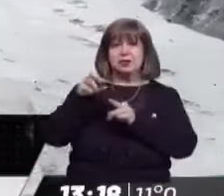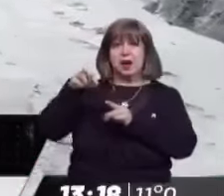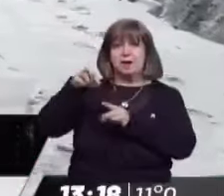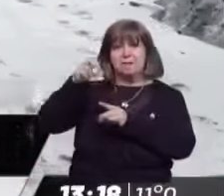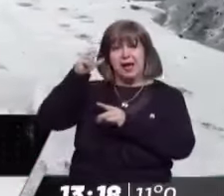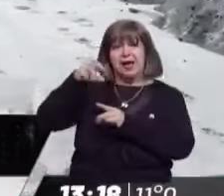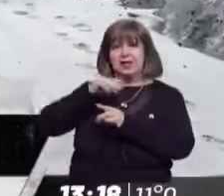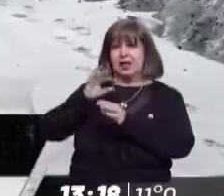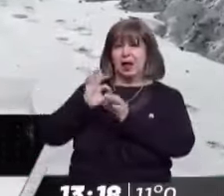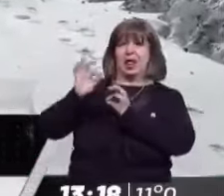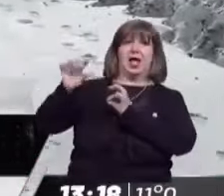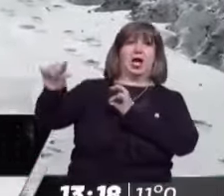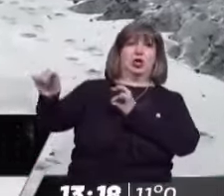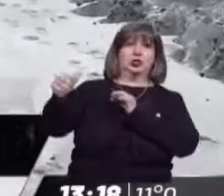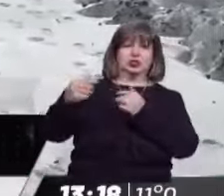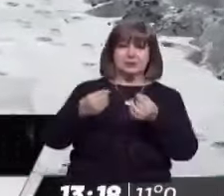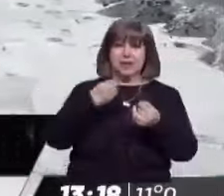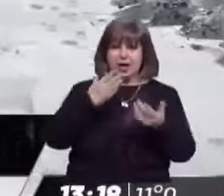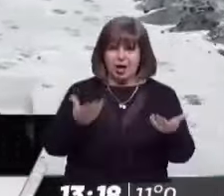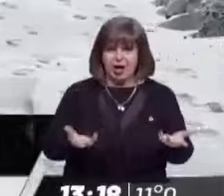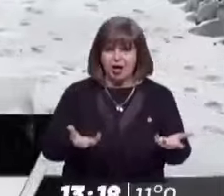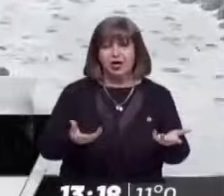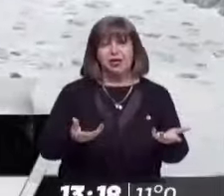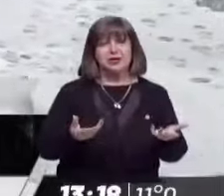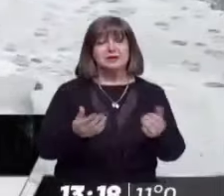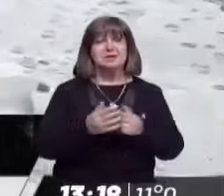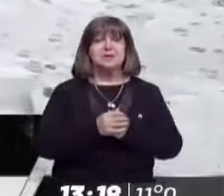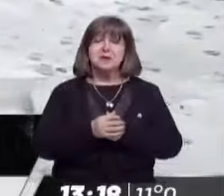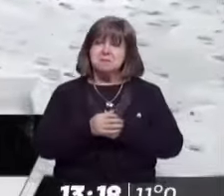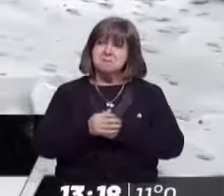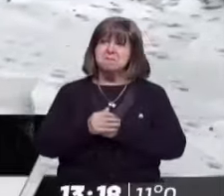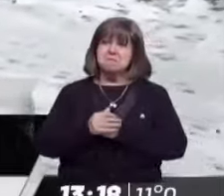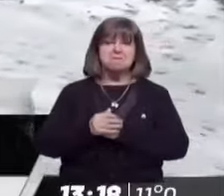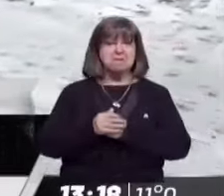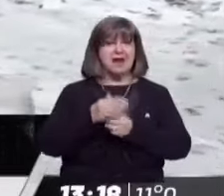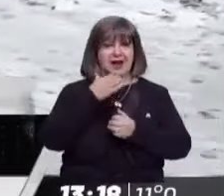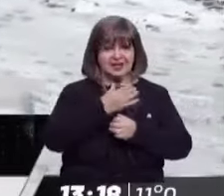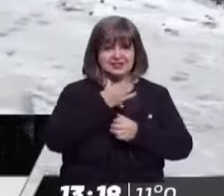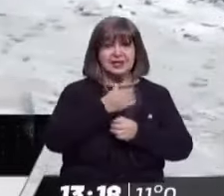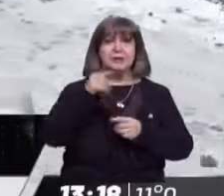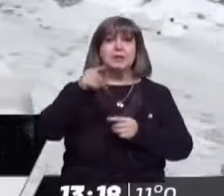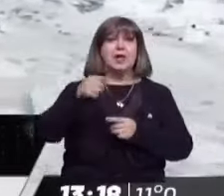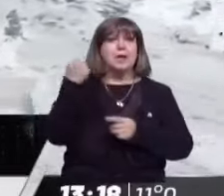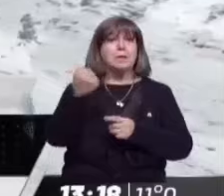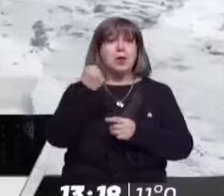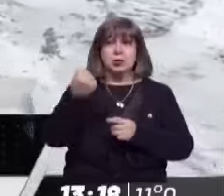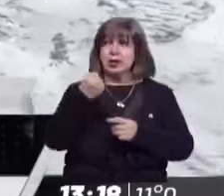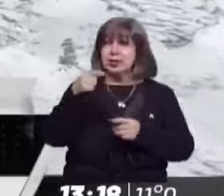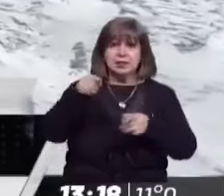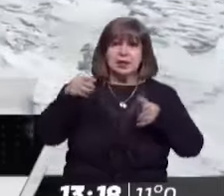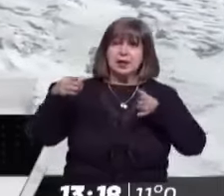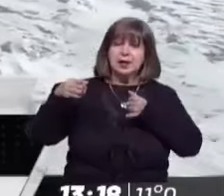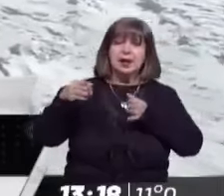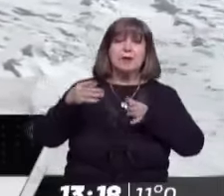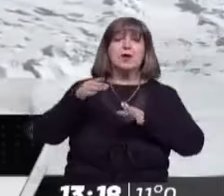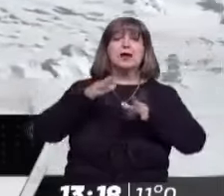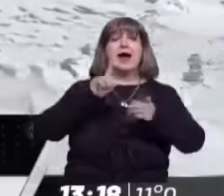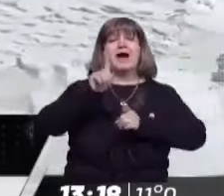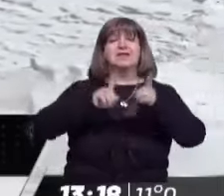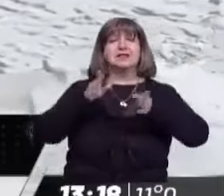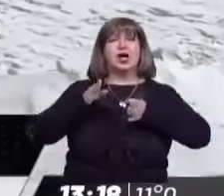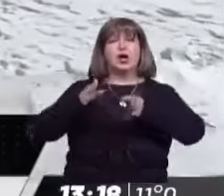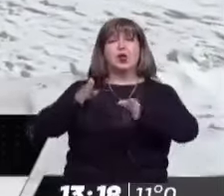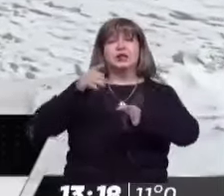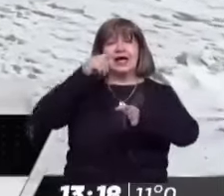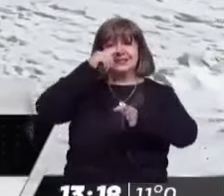que esto vuelva a llenarse de gente. Y sería maravilloso, porque necesitamos un centro de esquí cerca de la provincia, además que la Ruta 7 se colapsa, a veces no se puede